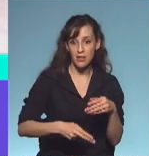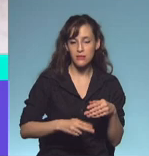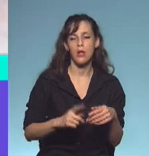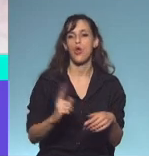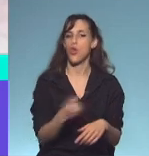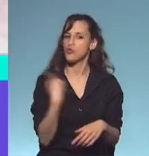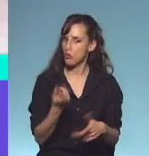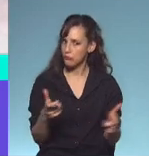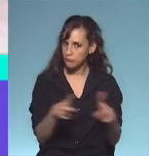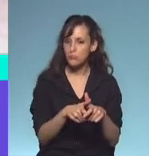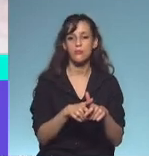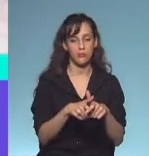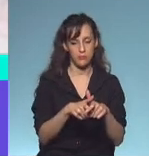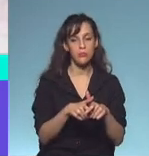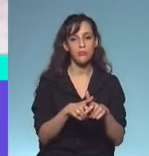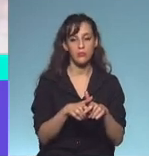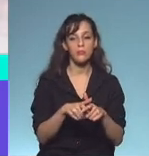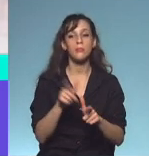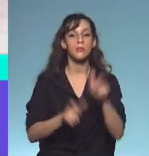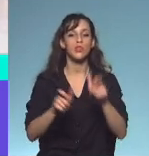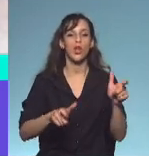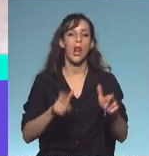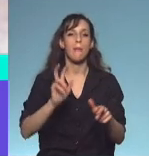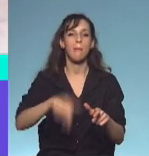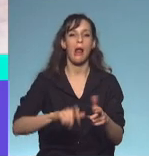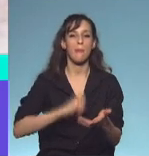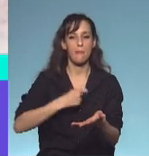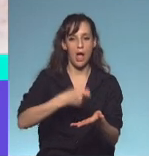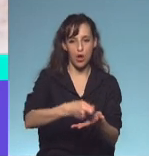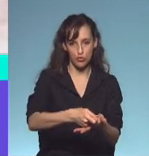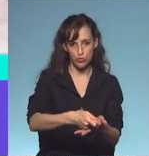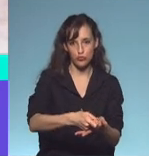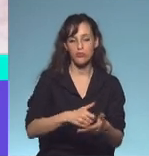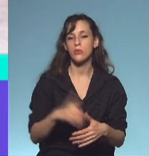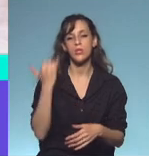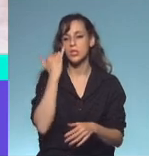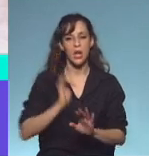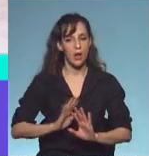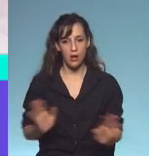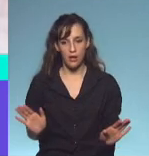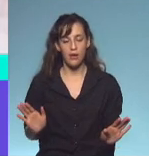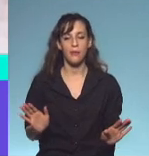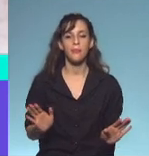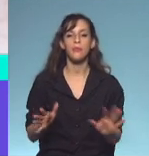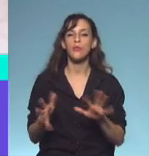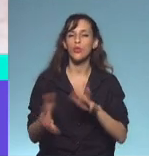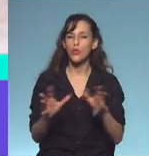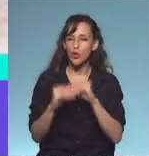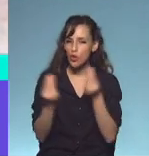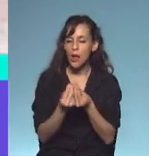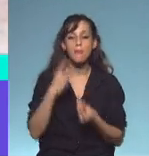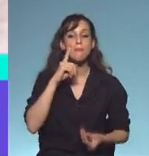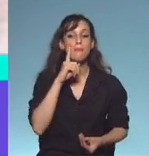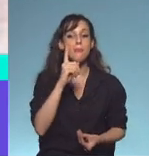contribuyentes decidió hacerlo con plan de pagos, iniciamos las fiscalizaciones, ya llevamos iniciadas más de 1000